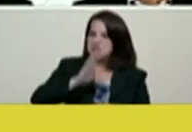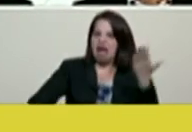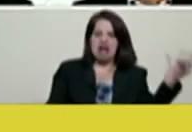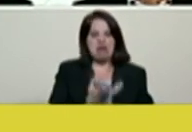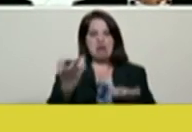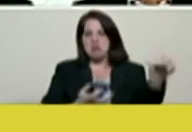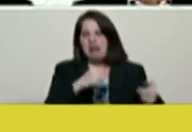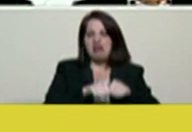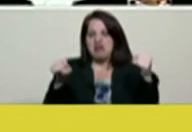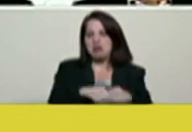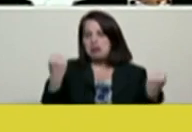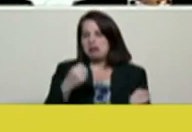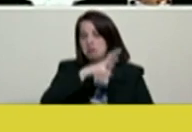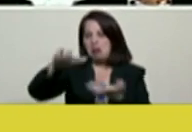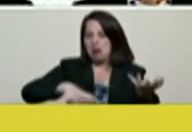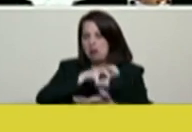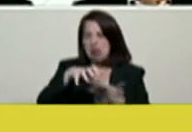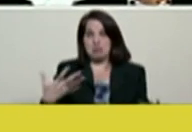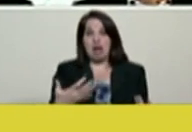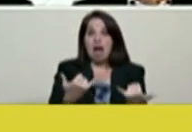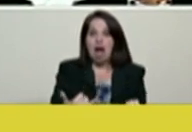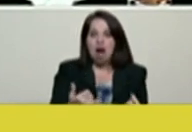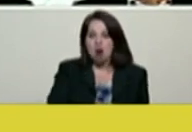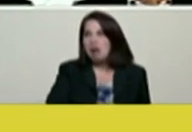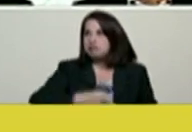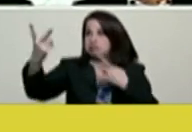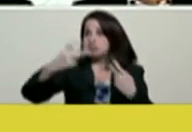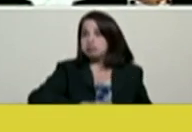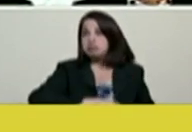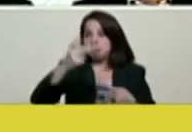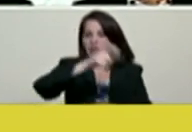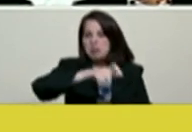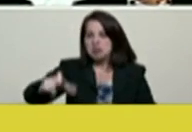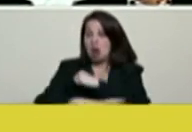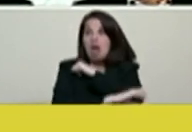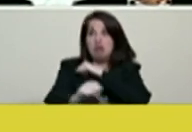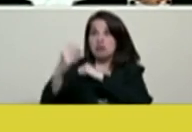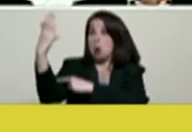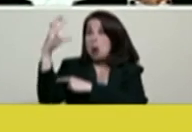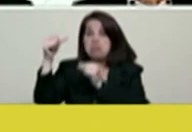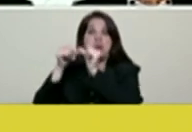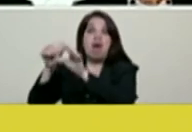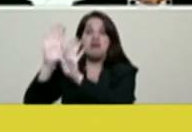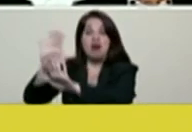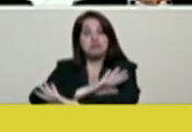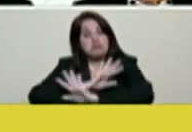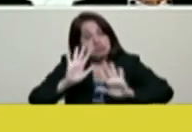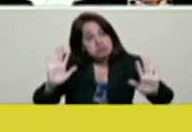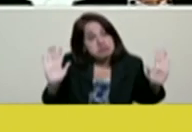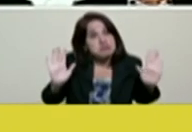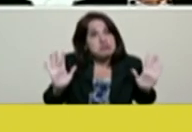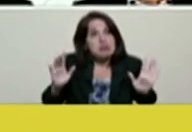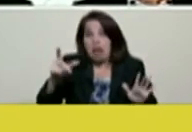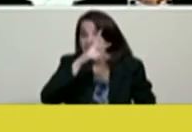destruir. Ahora se llevan los delincuentes para Colombia y están allá, no han podido pasar. Le dan